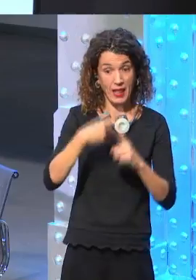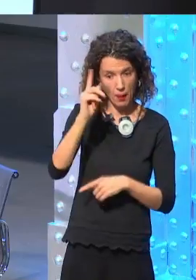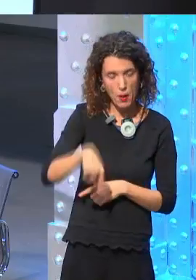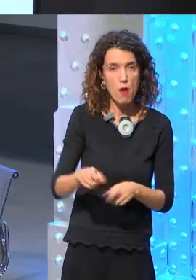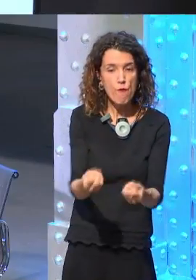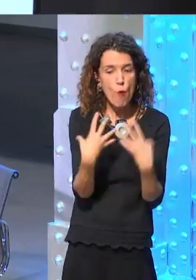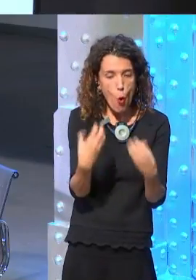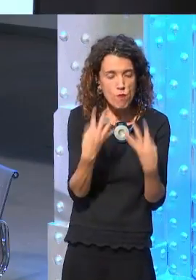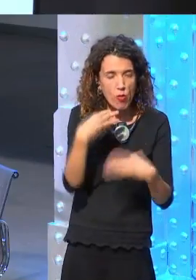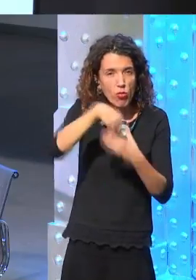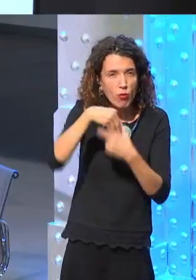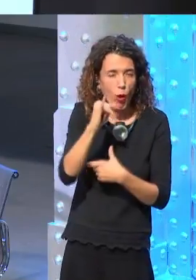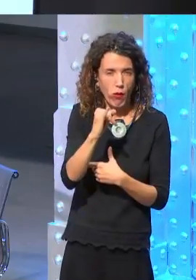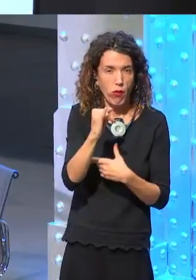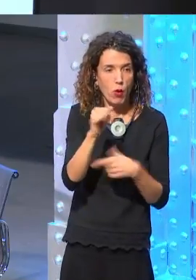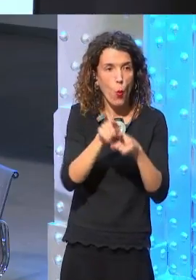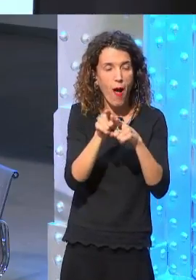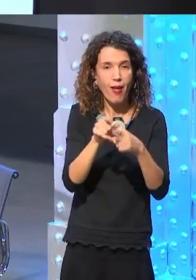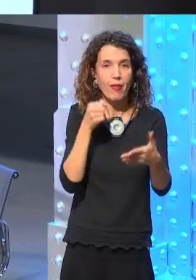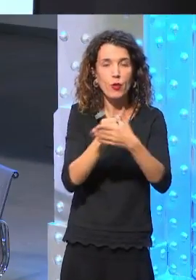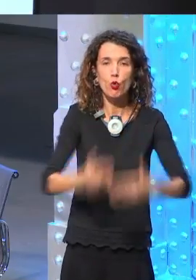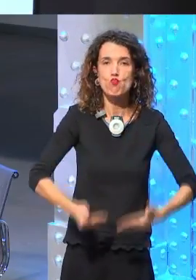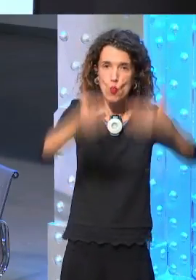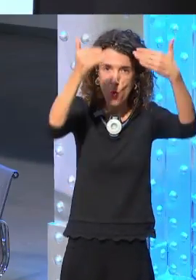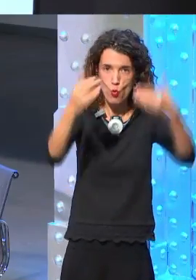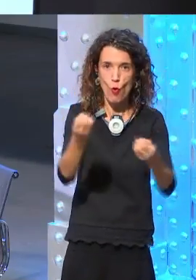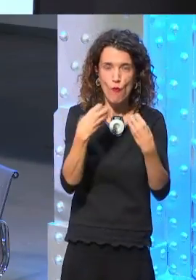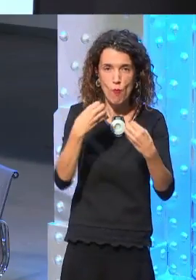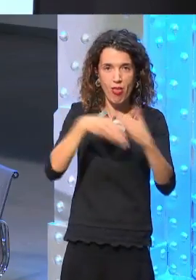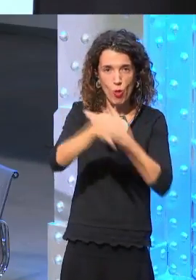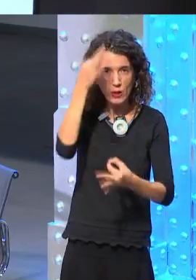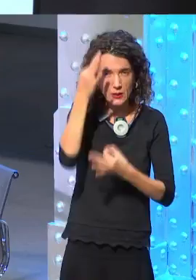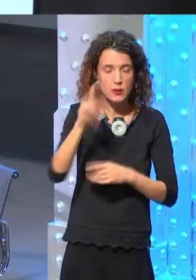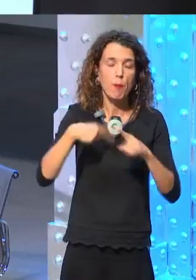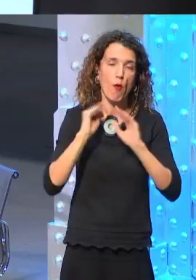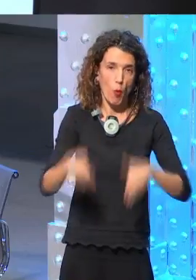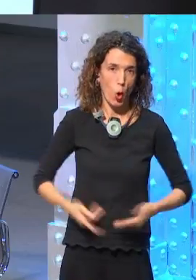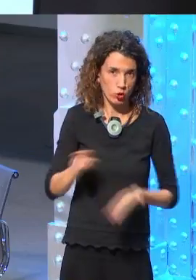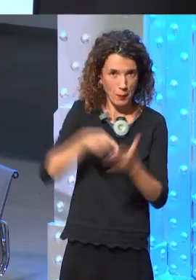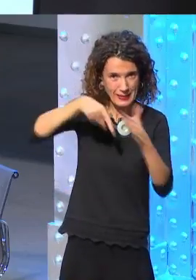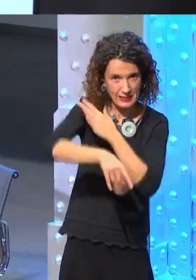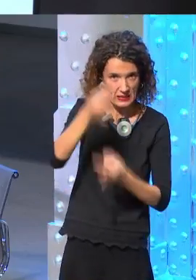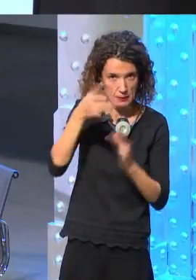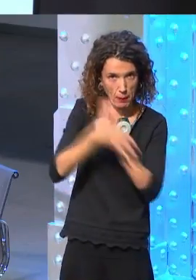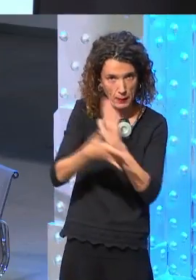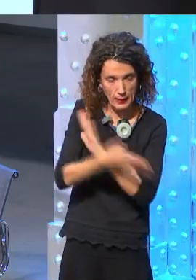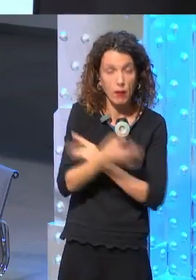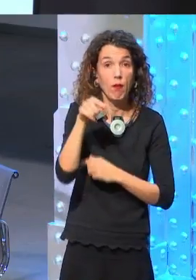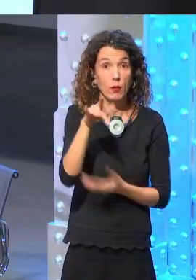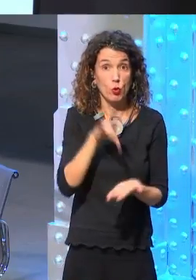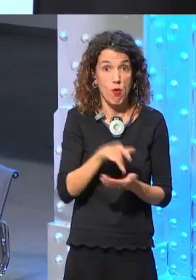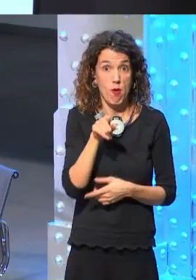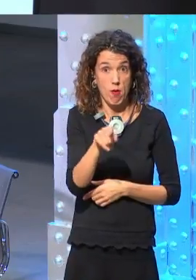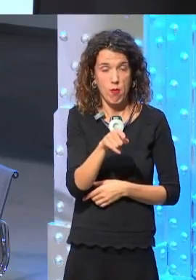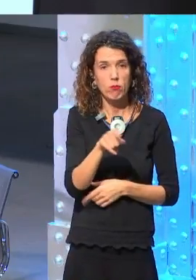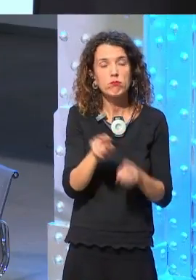más información incluida, empotrada en este muro. Volveremos al tema después. En este caso